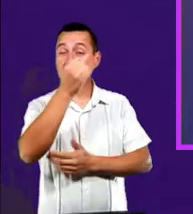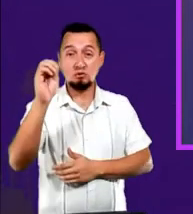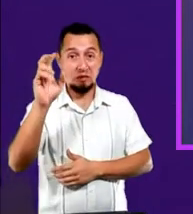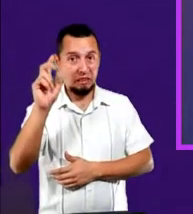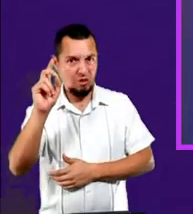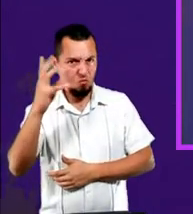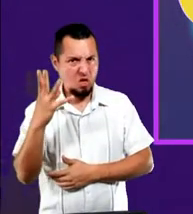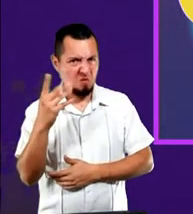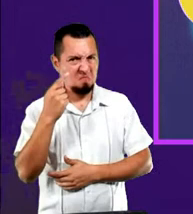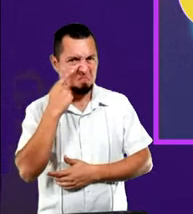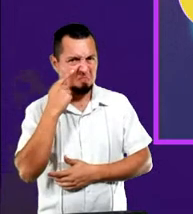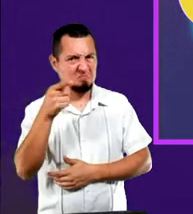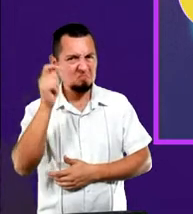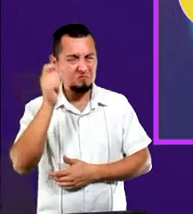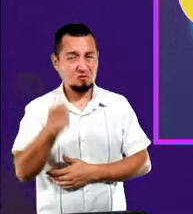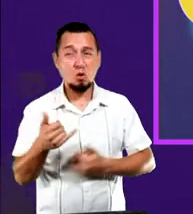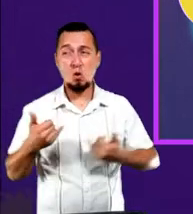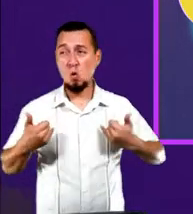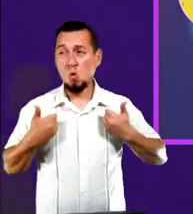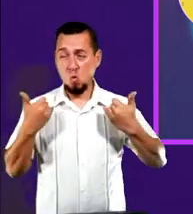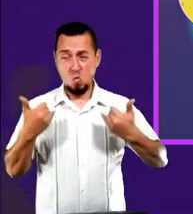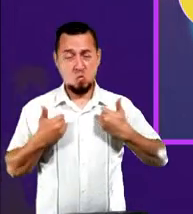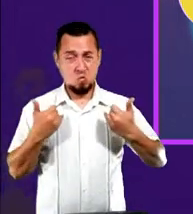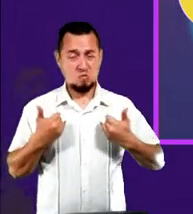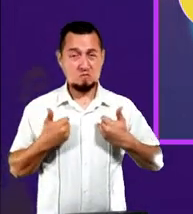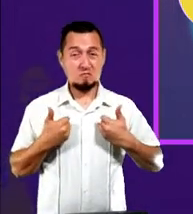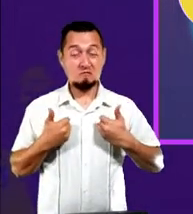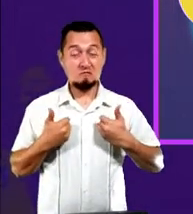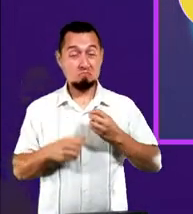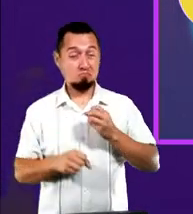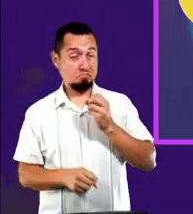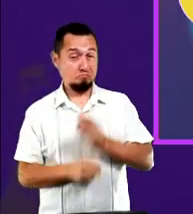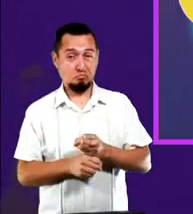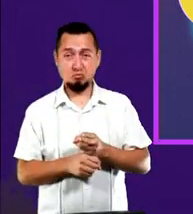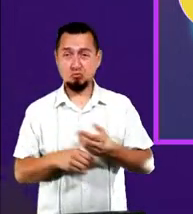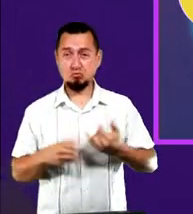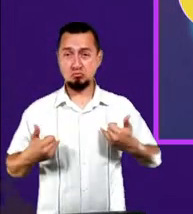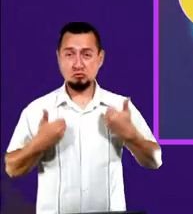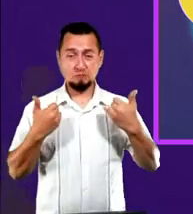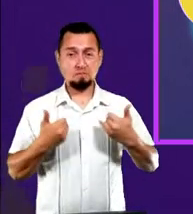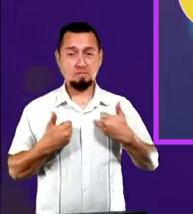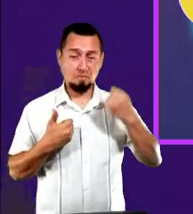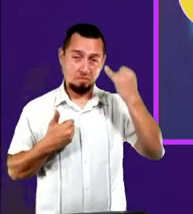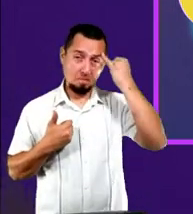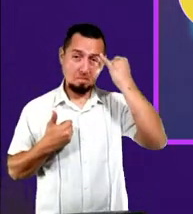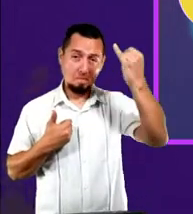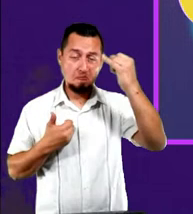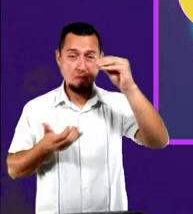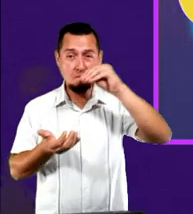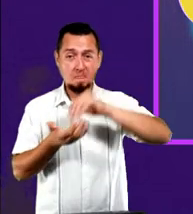que desde temprana edad tenía inventos, a los 7, a los 8 años,